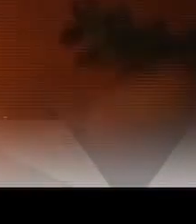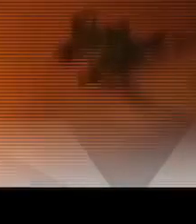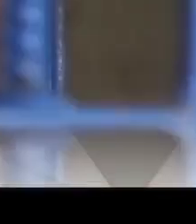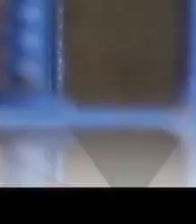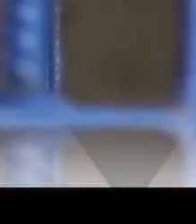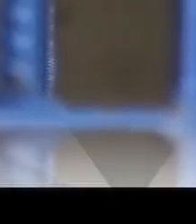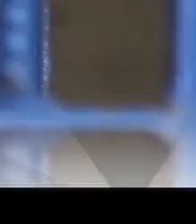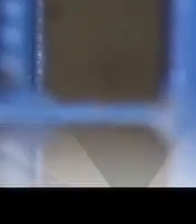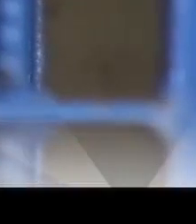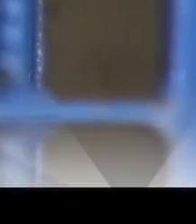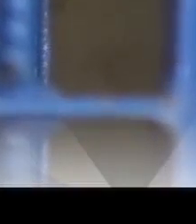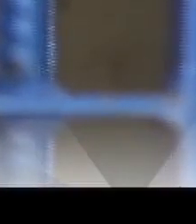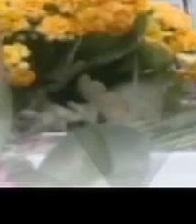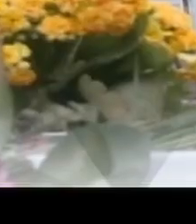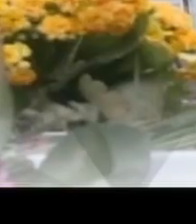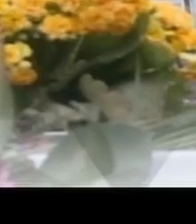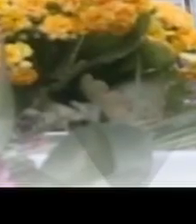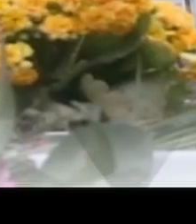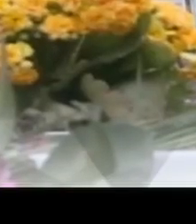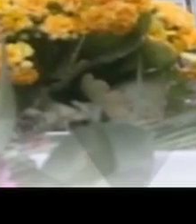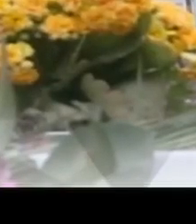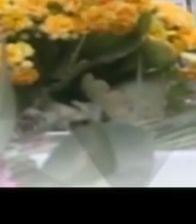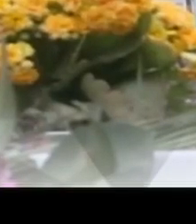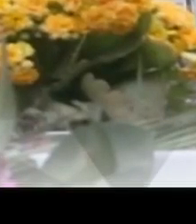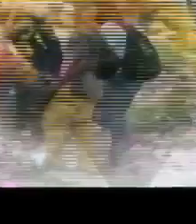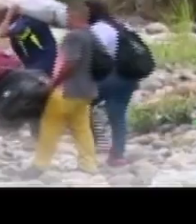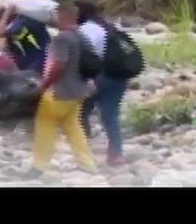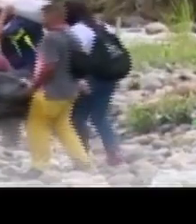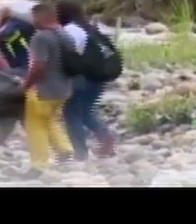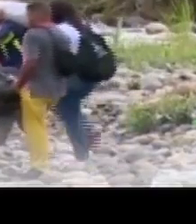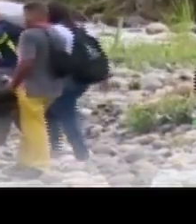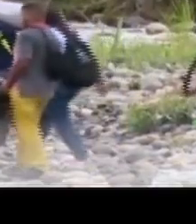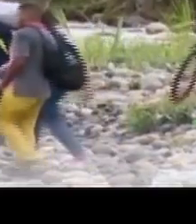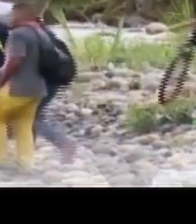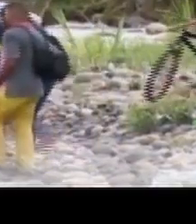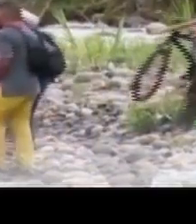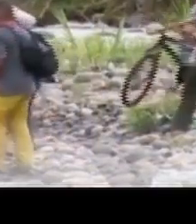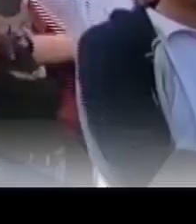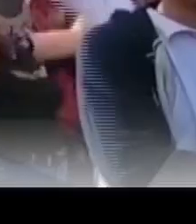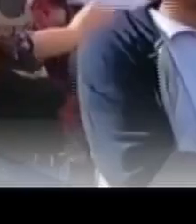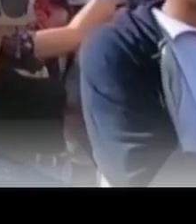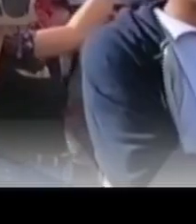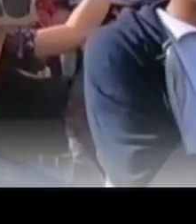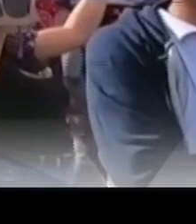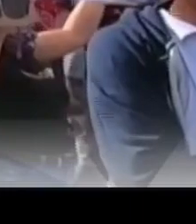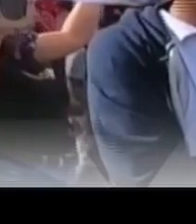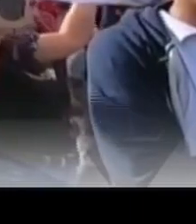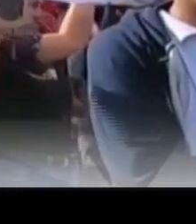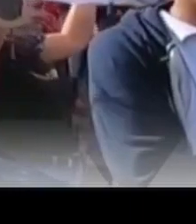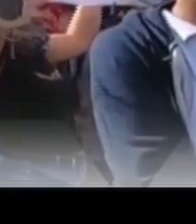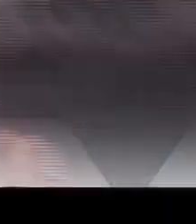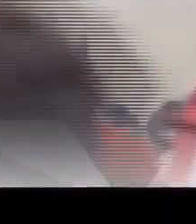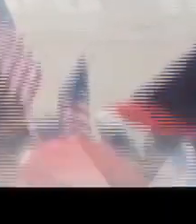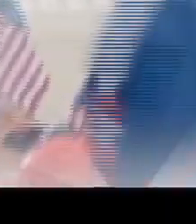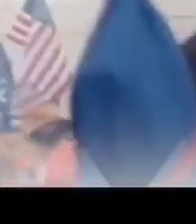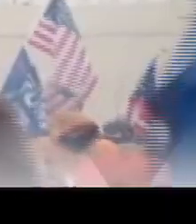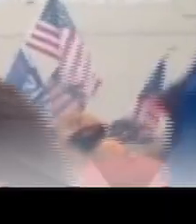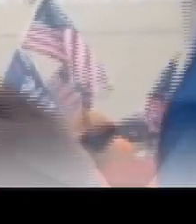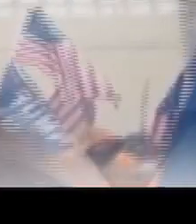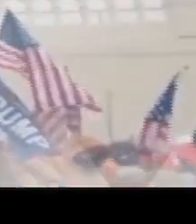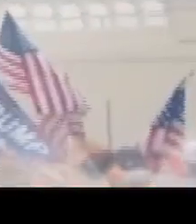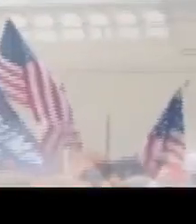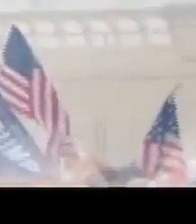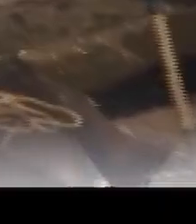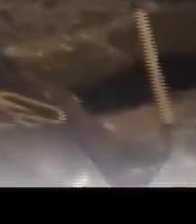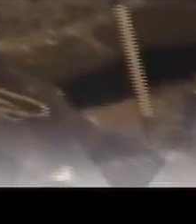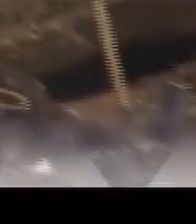101.5 Costa Rica Radio presenta la primera revista informativa hecha en Costa Rica sobre el acontecer internacional. ¿Qué ocurrió durante la semana